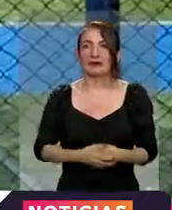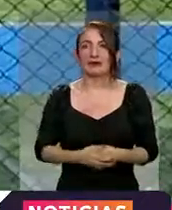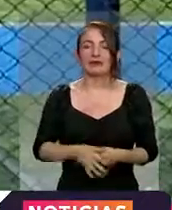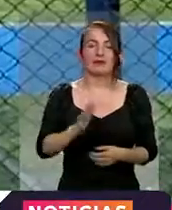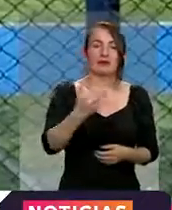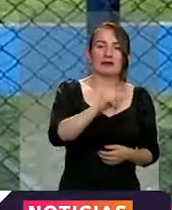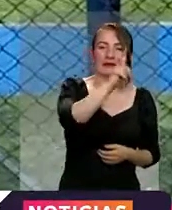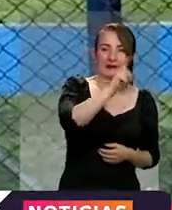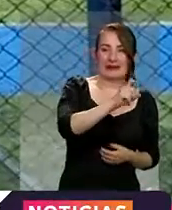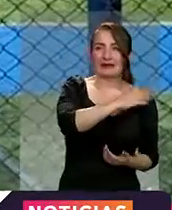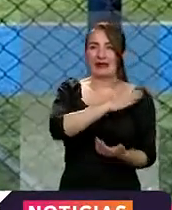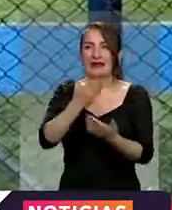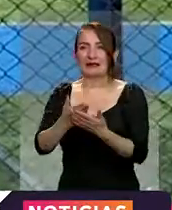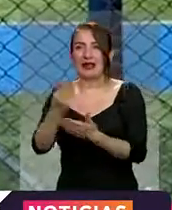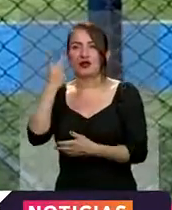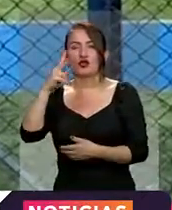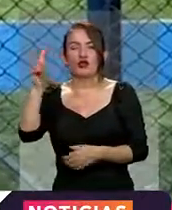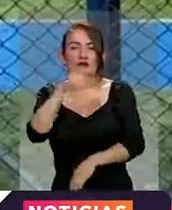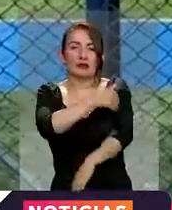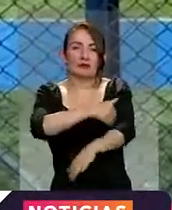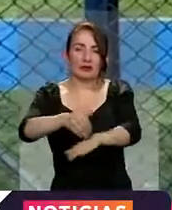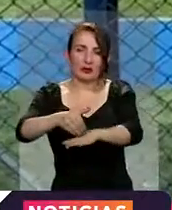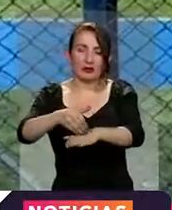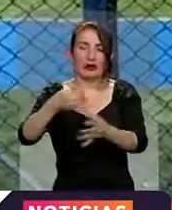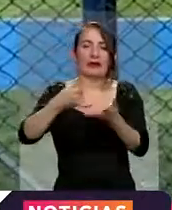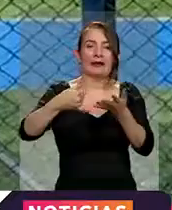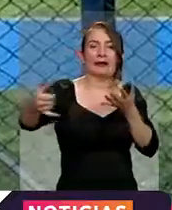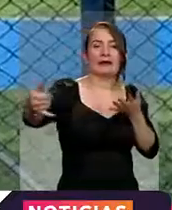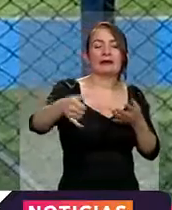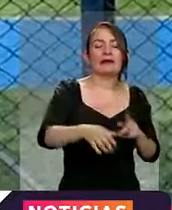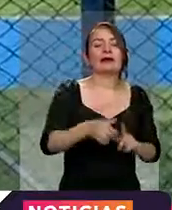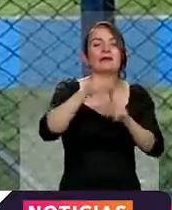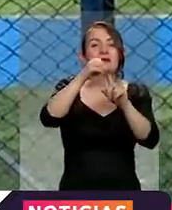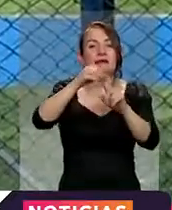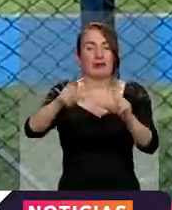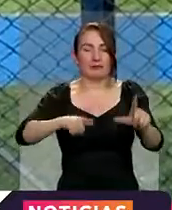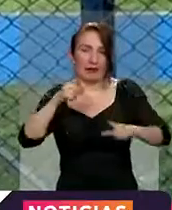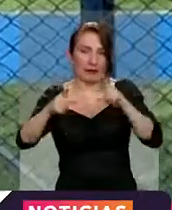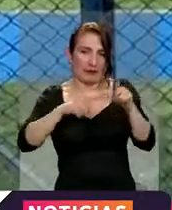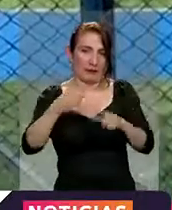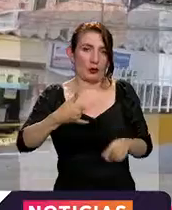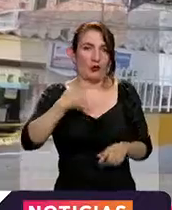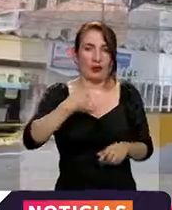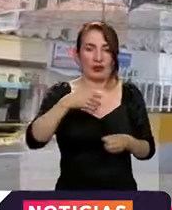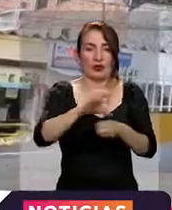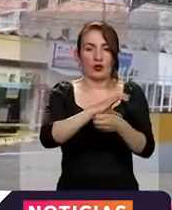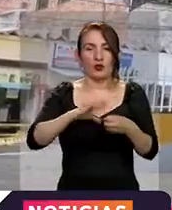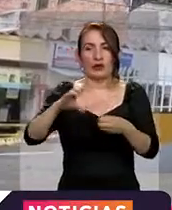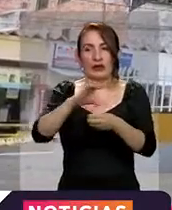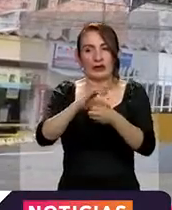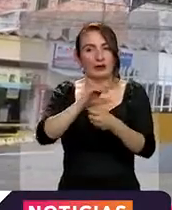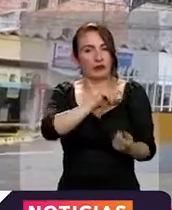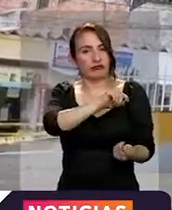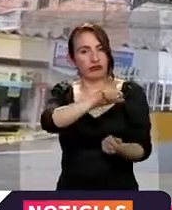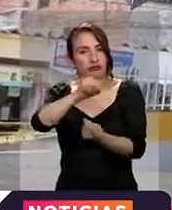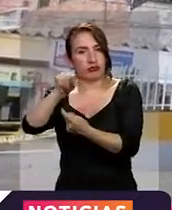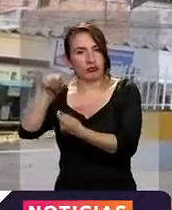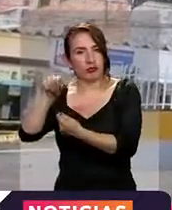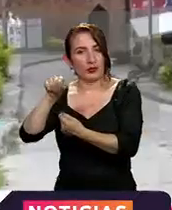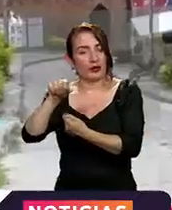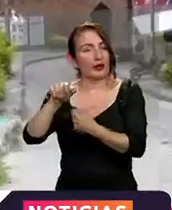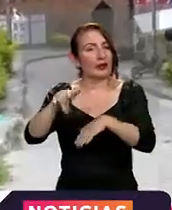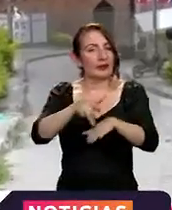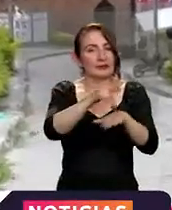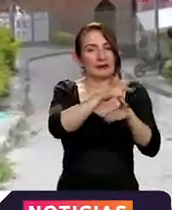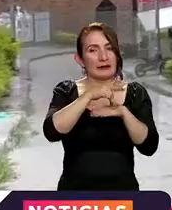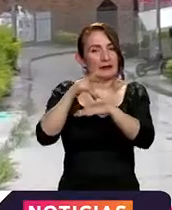6 hasta 12 millones de pesos, línea especial para los emprendimientos de los jóvenes de Cundinamarca. Dicha inversión se representa como un